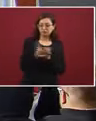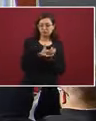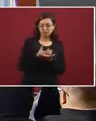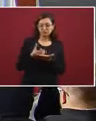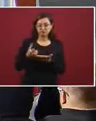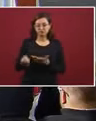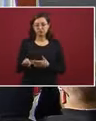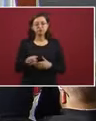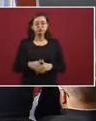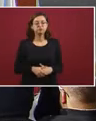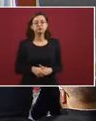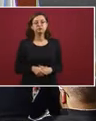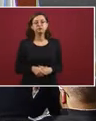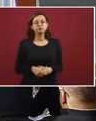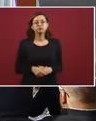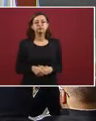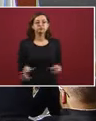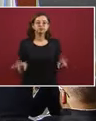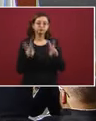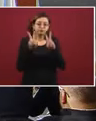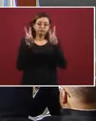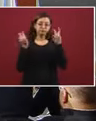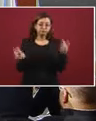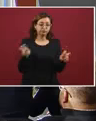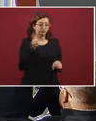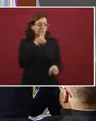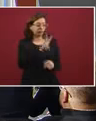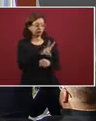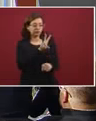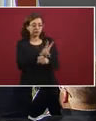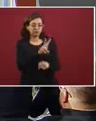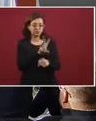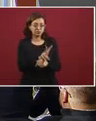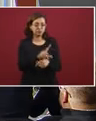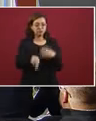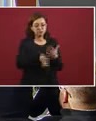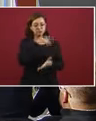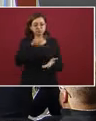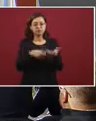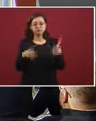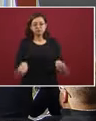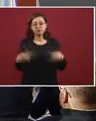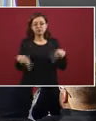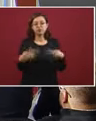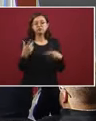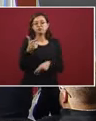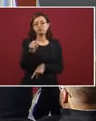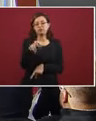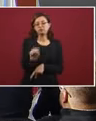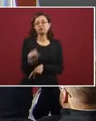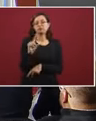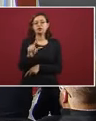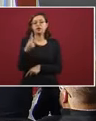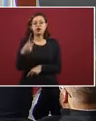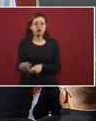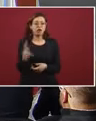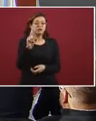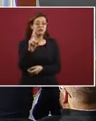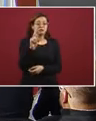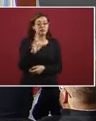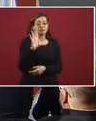88 centavos. En el tema de la verificación de estaciones que expenden gas LP, realizamos